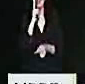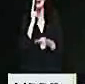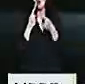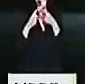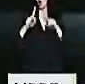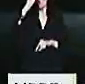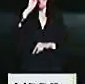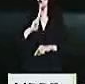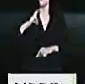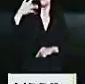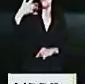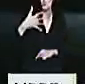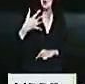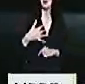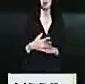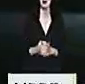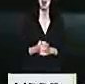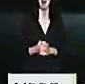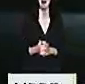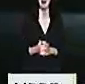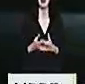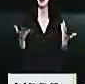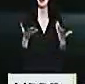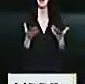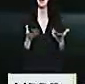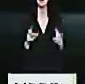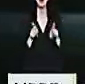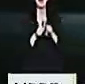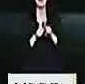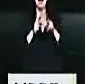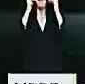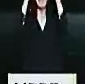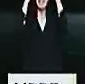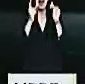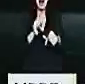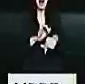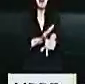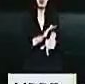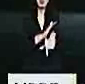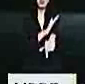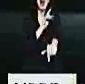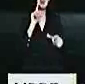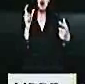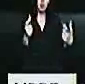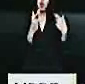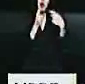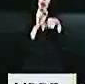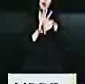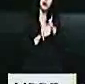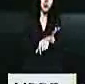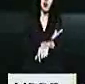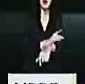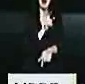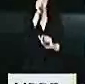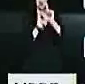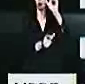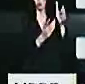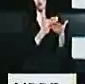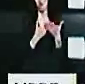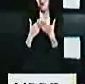otro tremendo rol de generar esas habilidades emocionales en los estudiantes y las estudiantes,